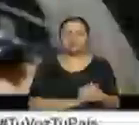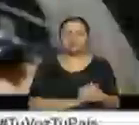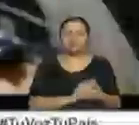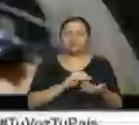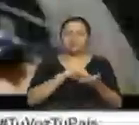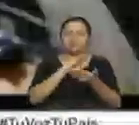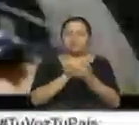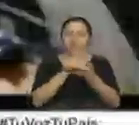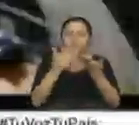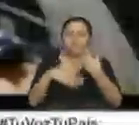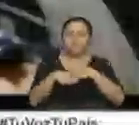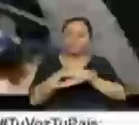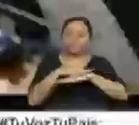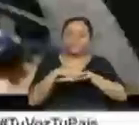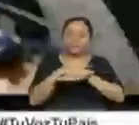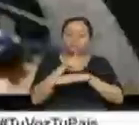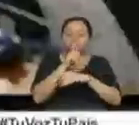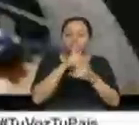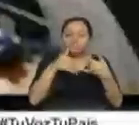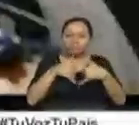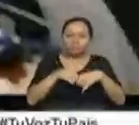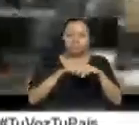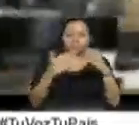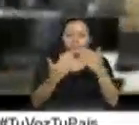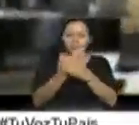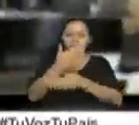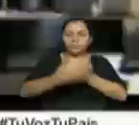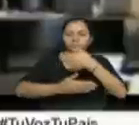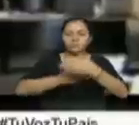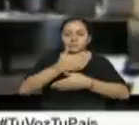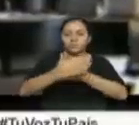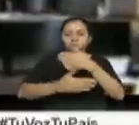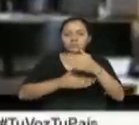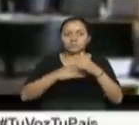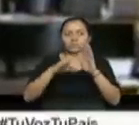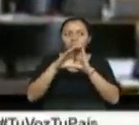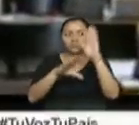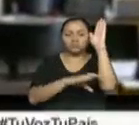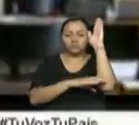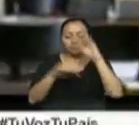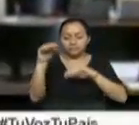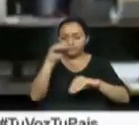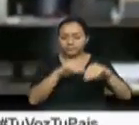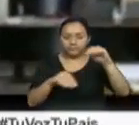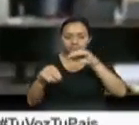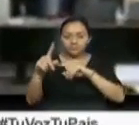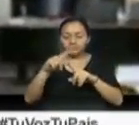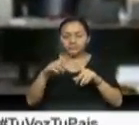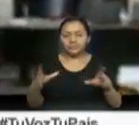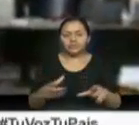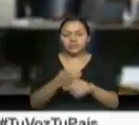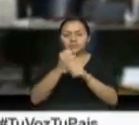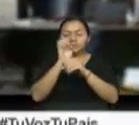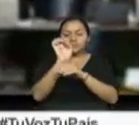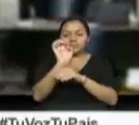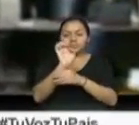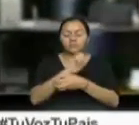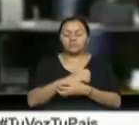Establecidas las bases, fue el turno de seguir estructurando el proceso constituyente con el cual se buscó recuperar la